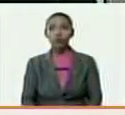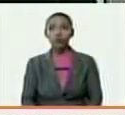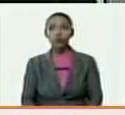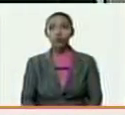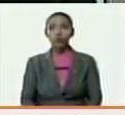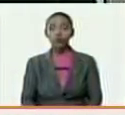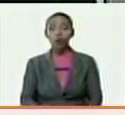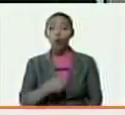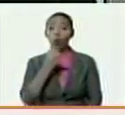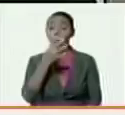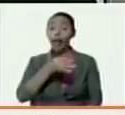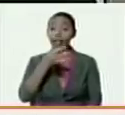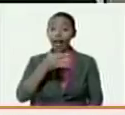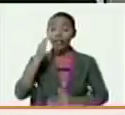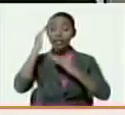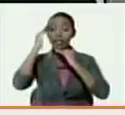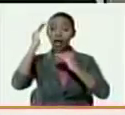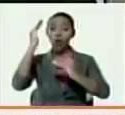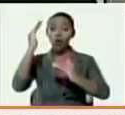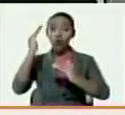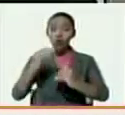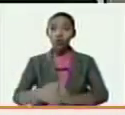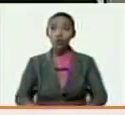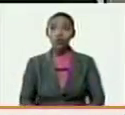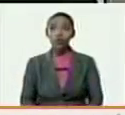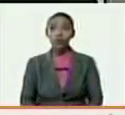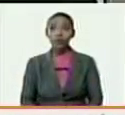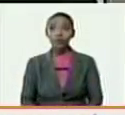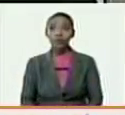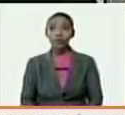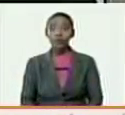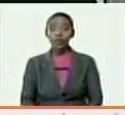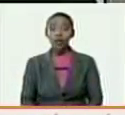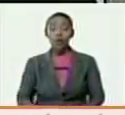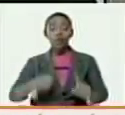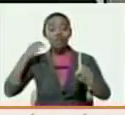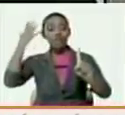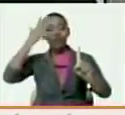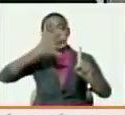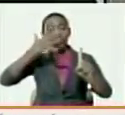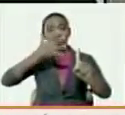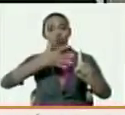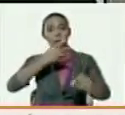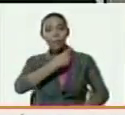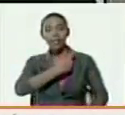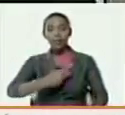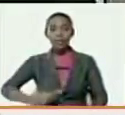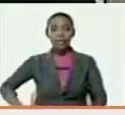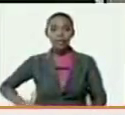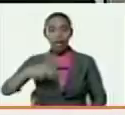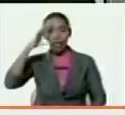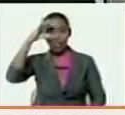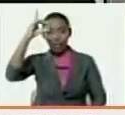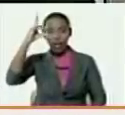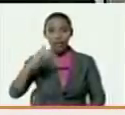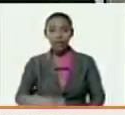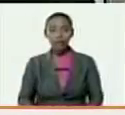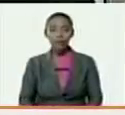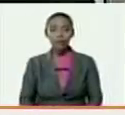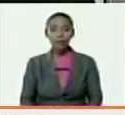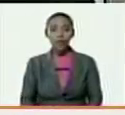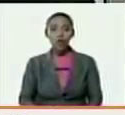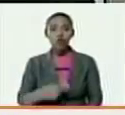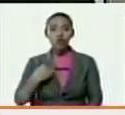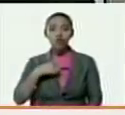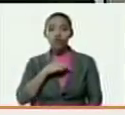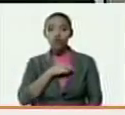Sí, buenas tardes. Saludos a todas y a todos los que nos escuchan. Por instrucciones de la vicepresidenta ejecutiva, doctora Delcy Rodríguez, acabamos